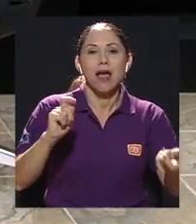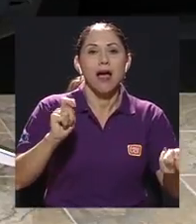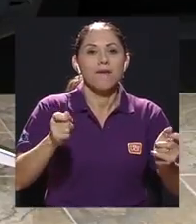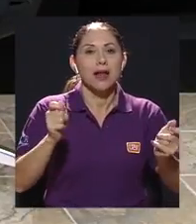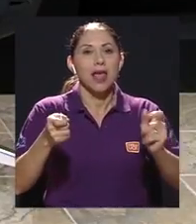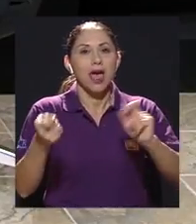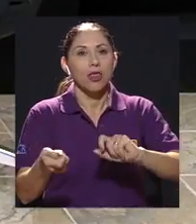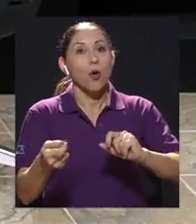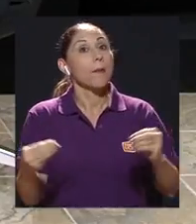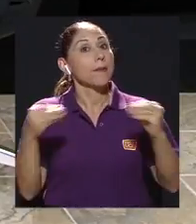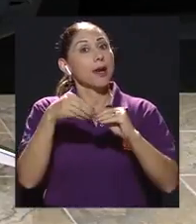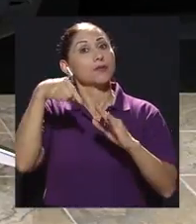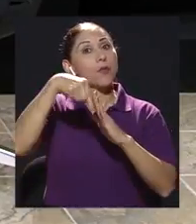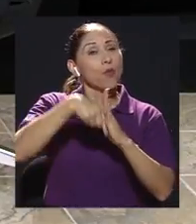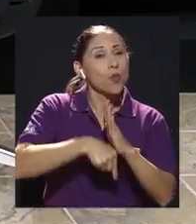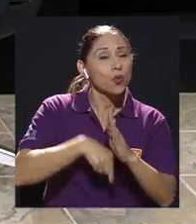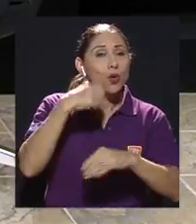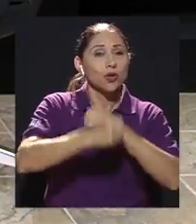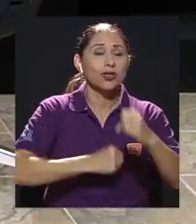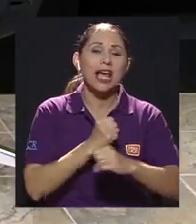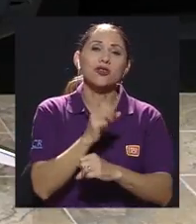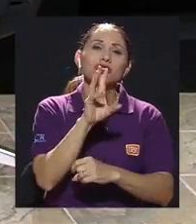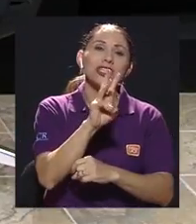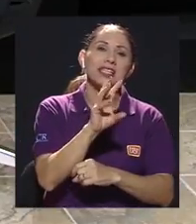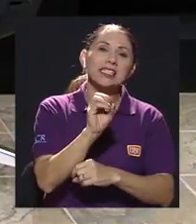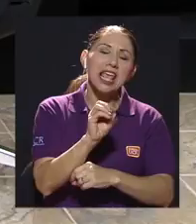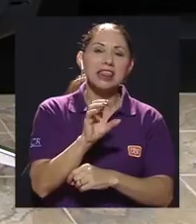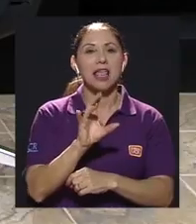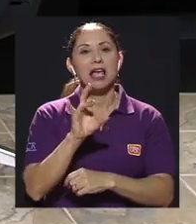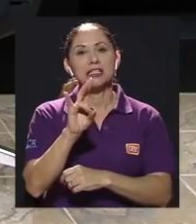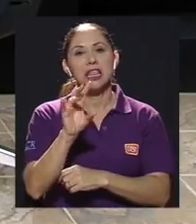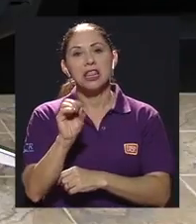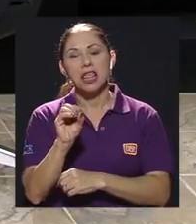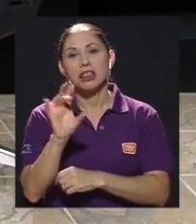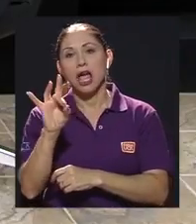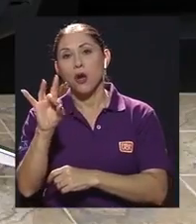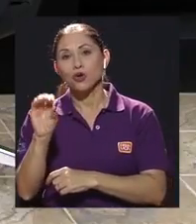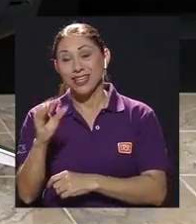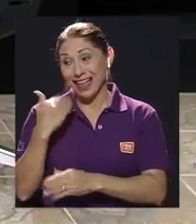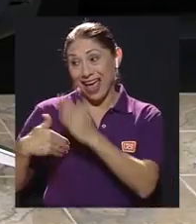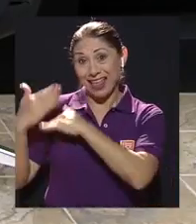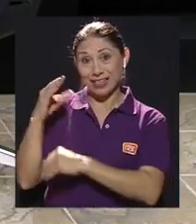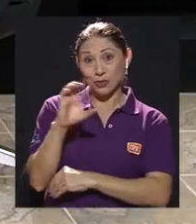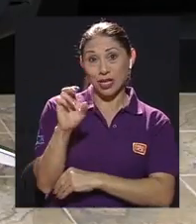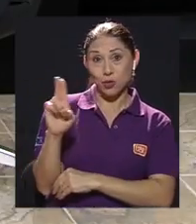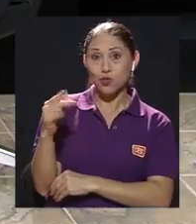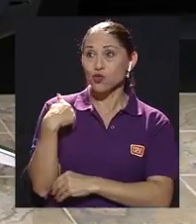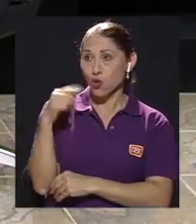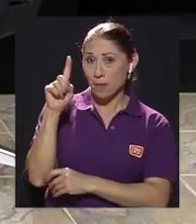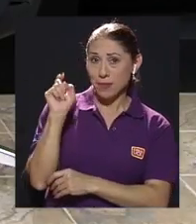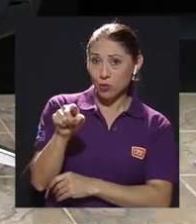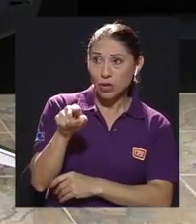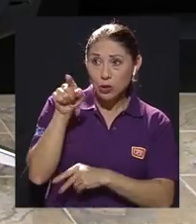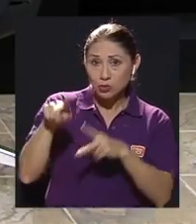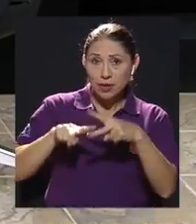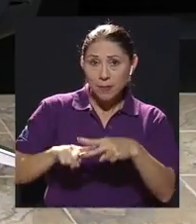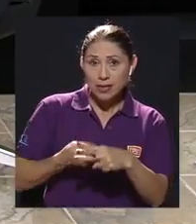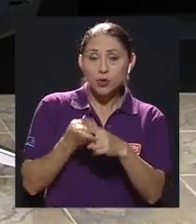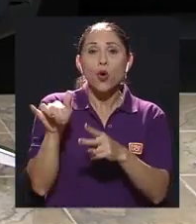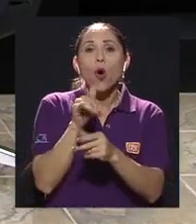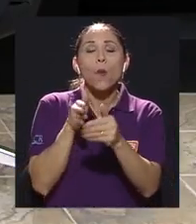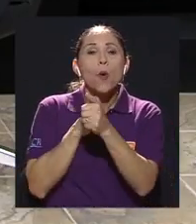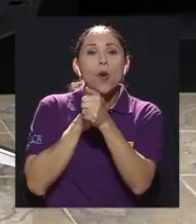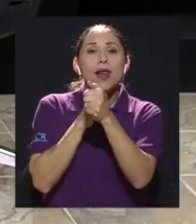profundo en los años 60, 70, 80. A don Constantino yo le pregunté, usted empezó en la política como dirigente